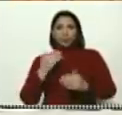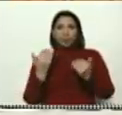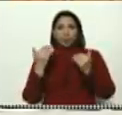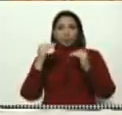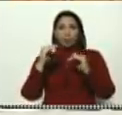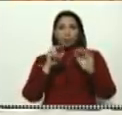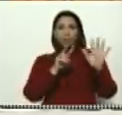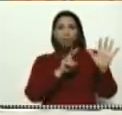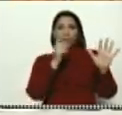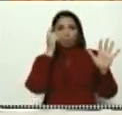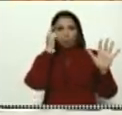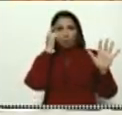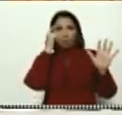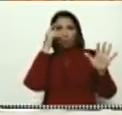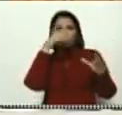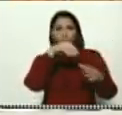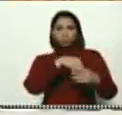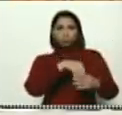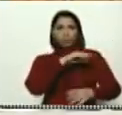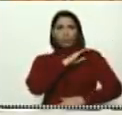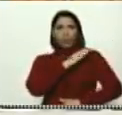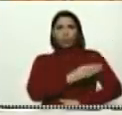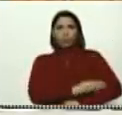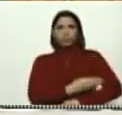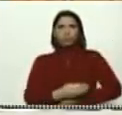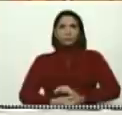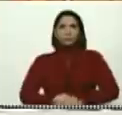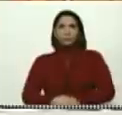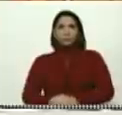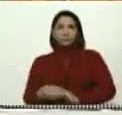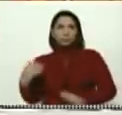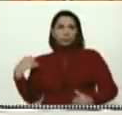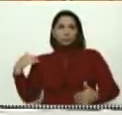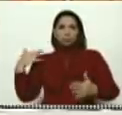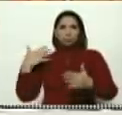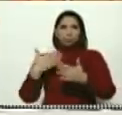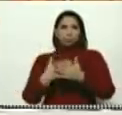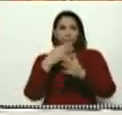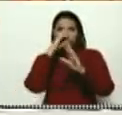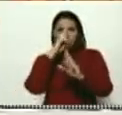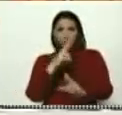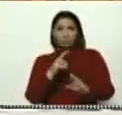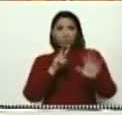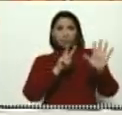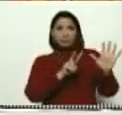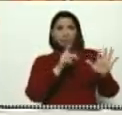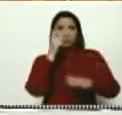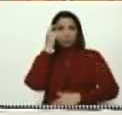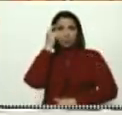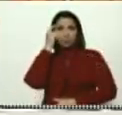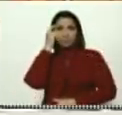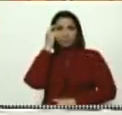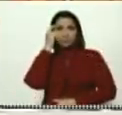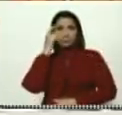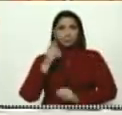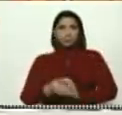los 7 días de la cuarentena radical. Veníamos de cumplir 7 días de